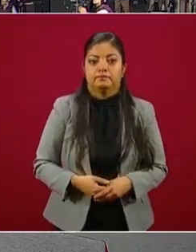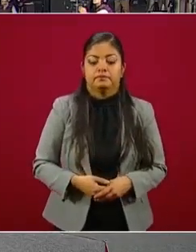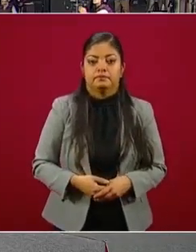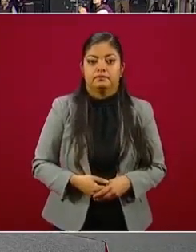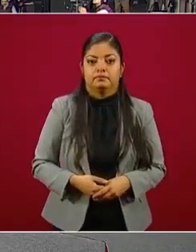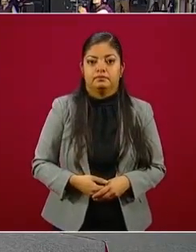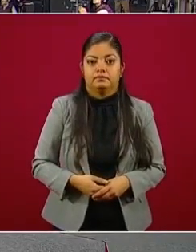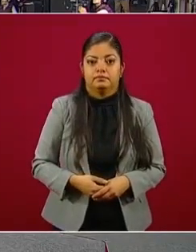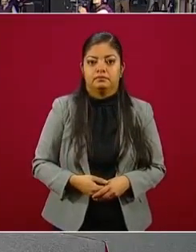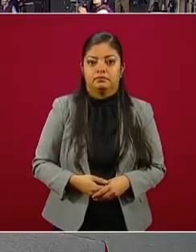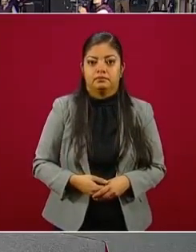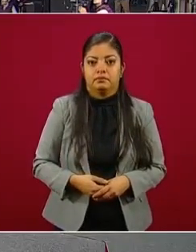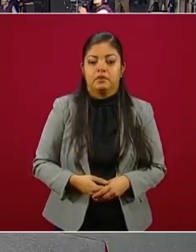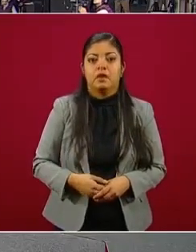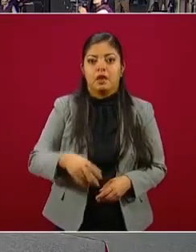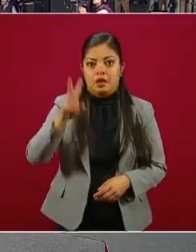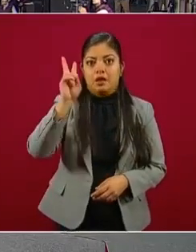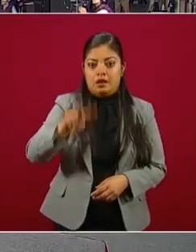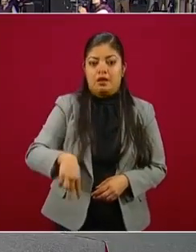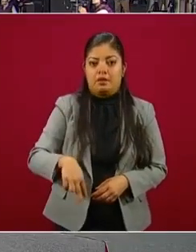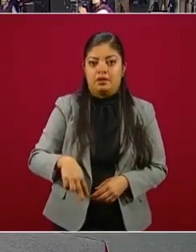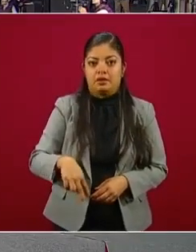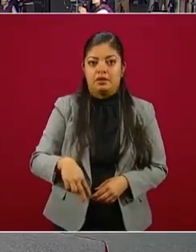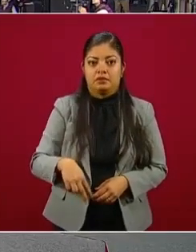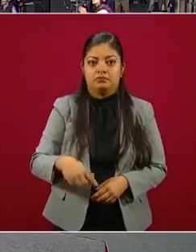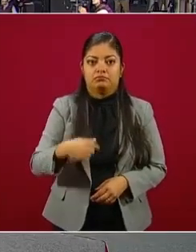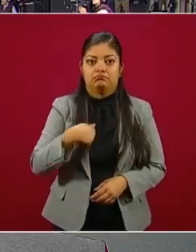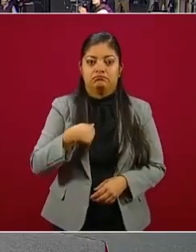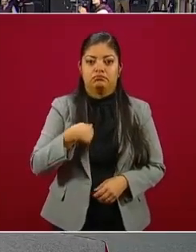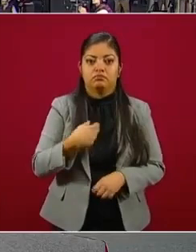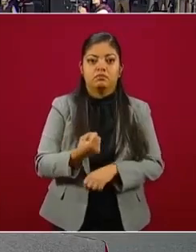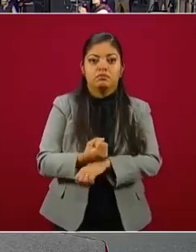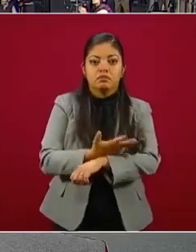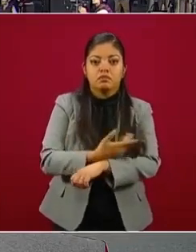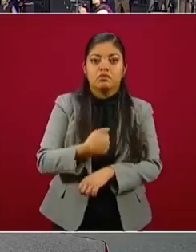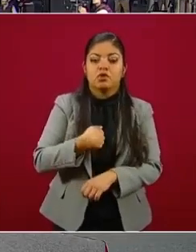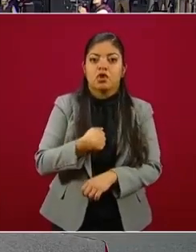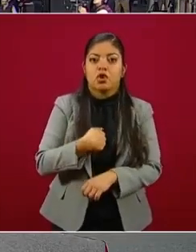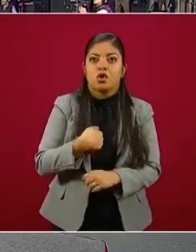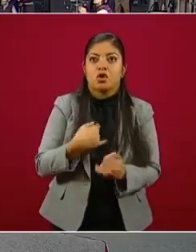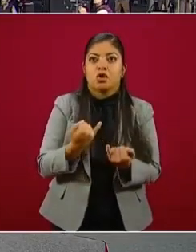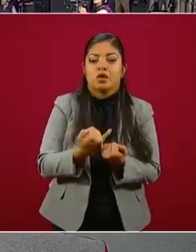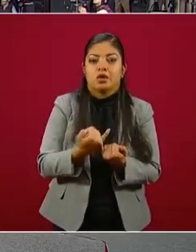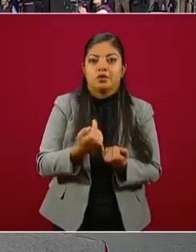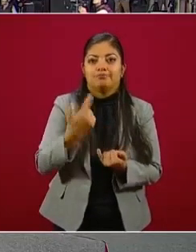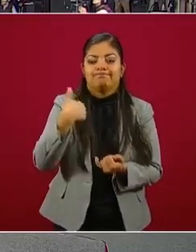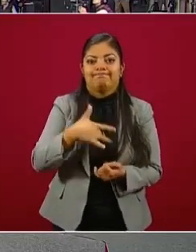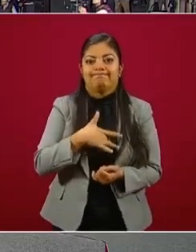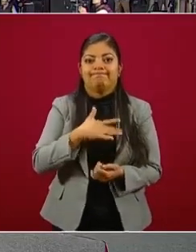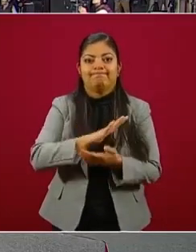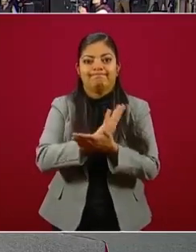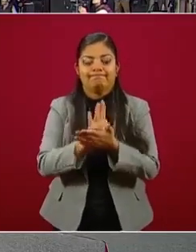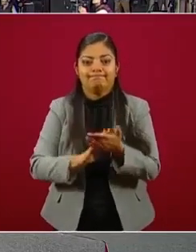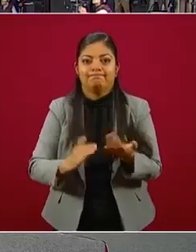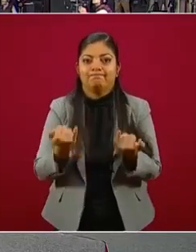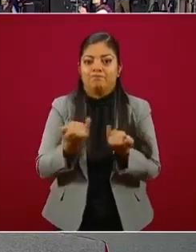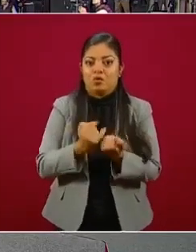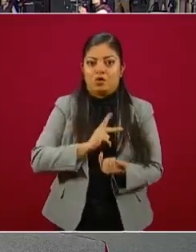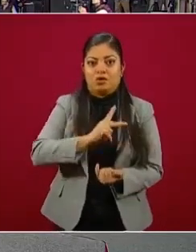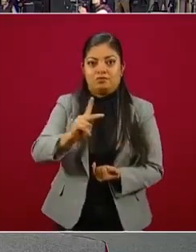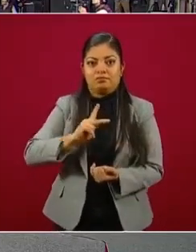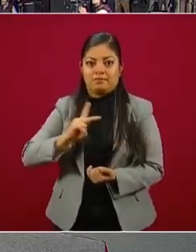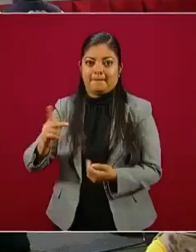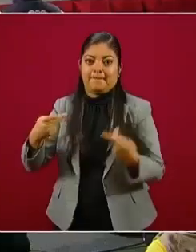la verdad es que con mucha emoción, con mucha humildad y al mismo tiempo con toda la humanidad de millones